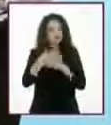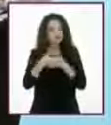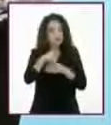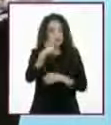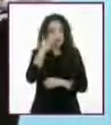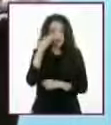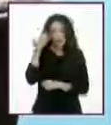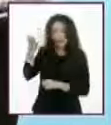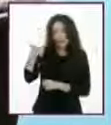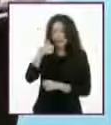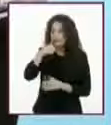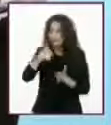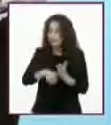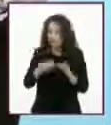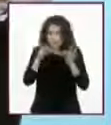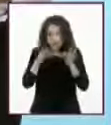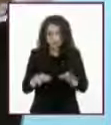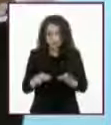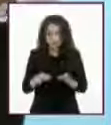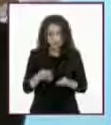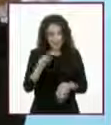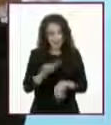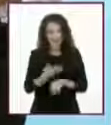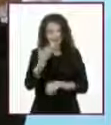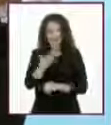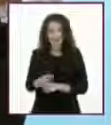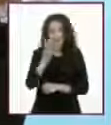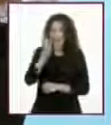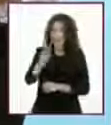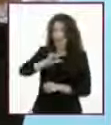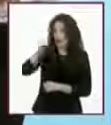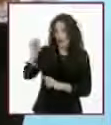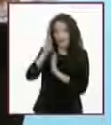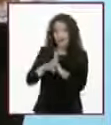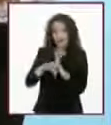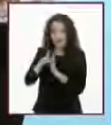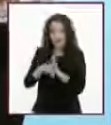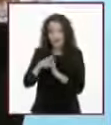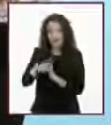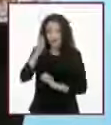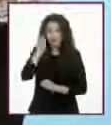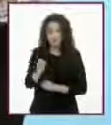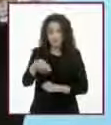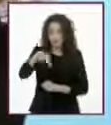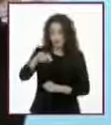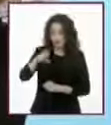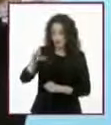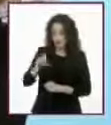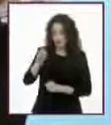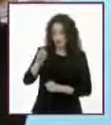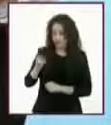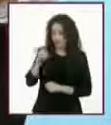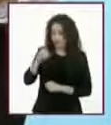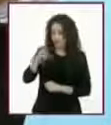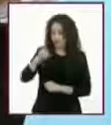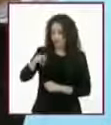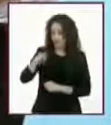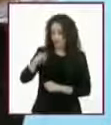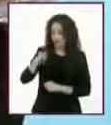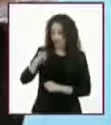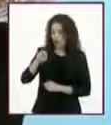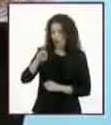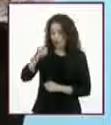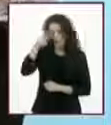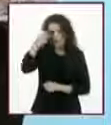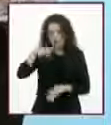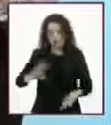formal? Muy bien, veamos el siguiente video sobre nexos y conectores para enlazar ideas, que les servirá para